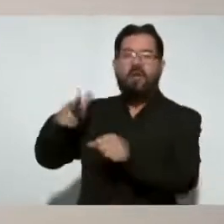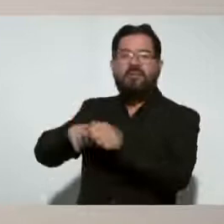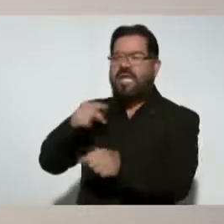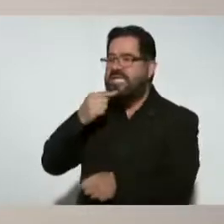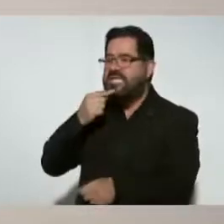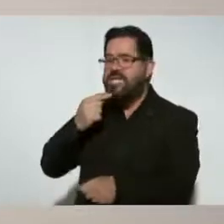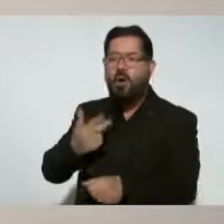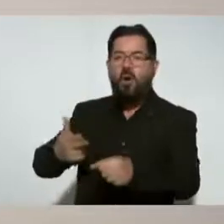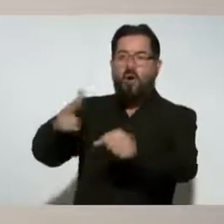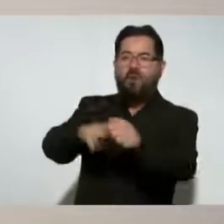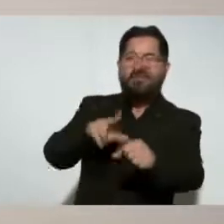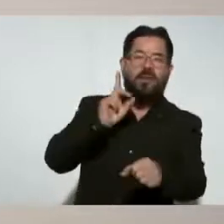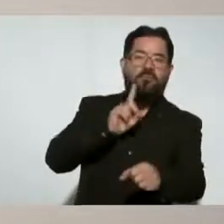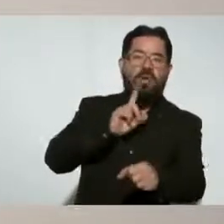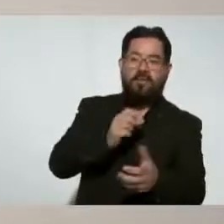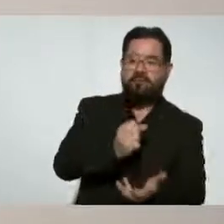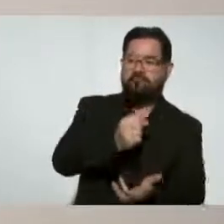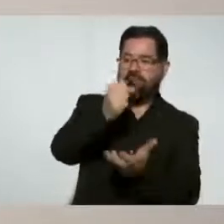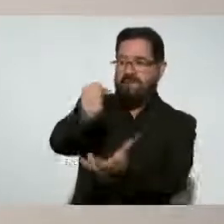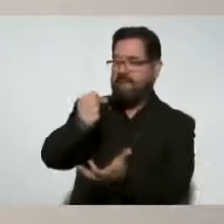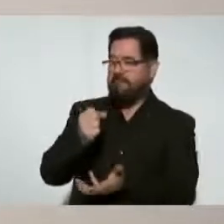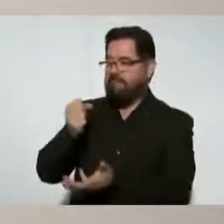inversión de 2.600